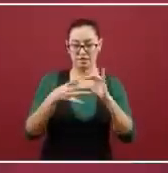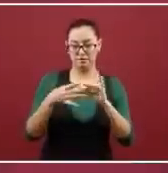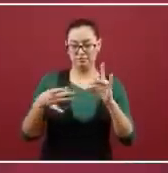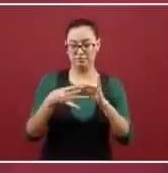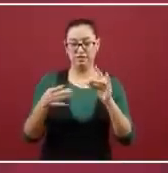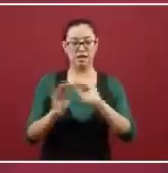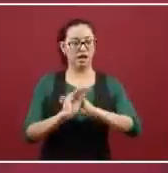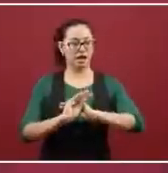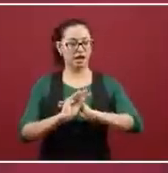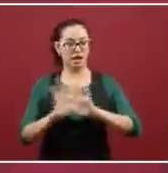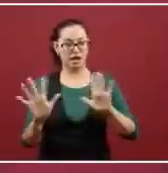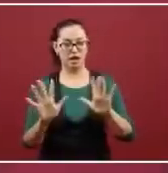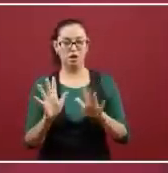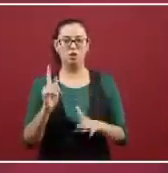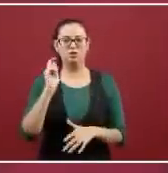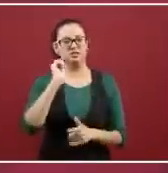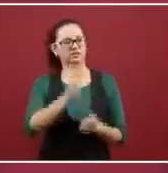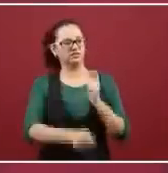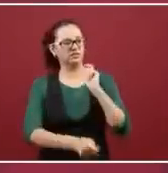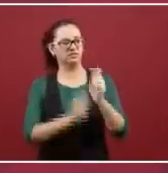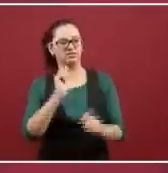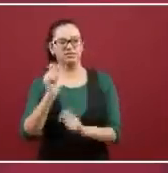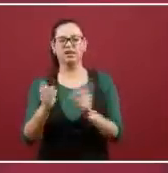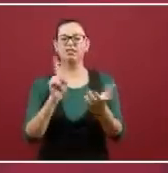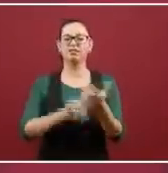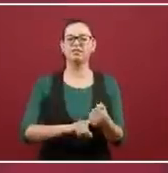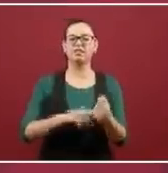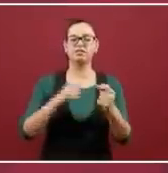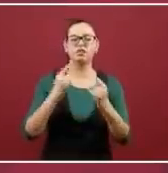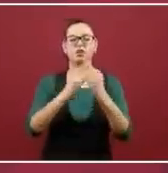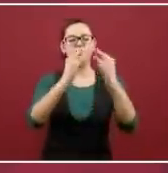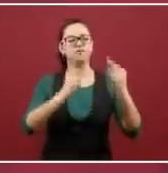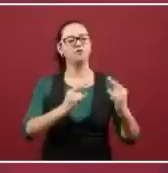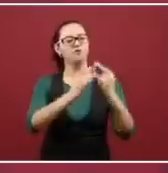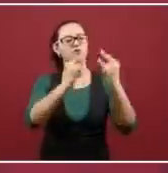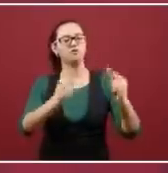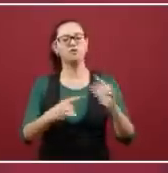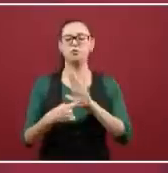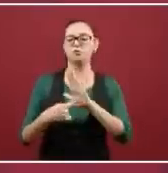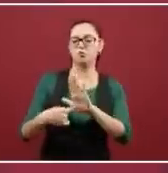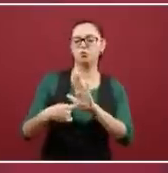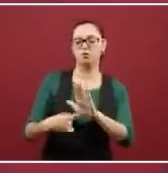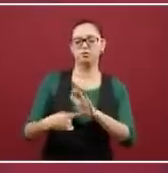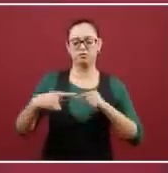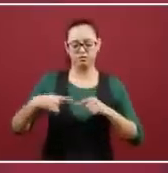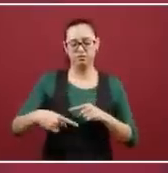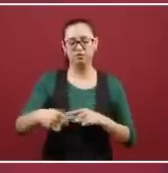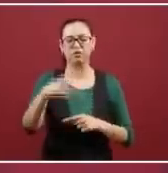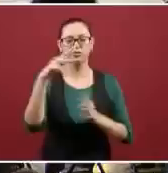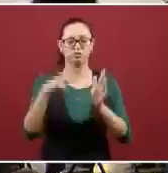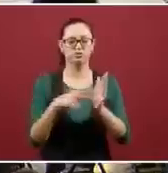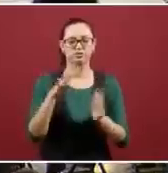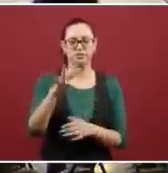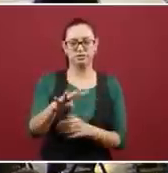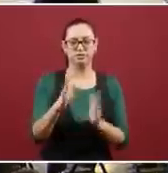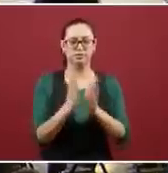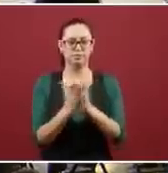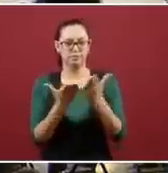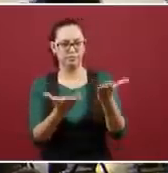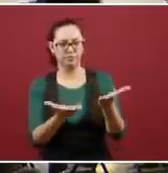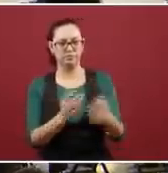lo que se desarrolla en la feria, los alcances de la feria para este 2019. Por favor.